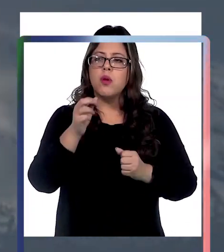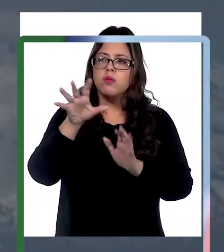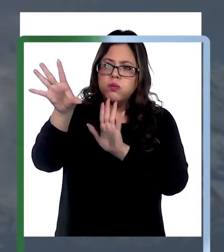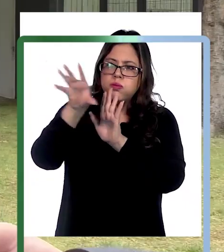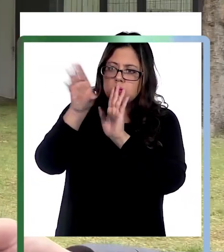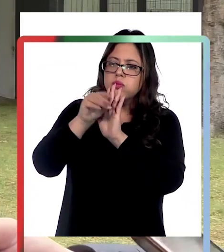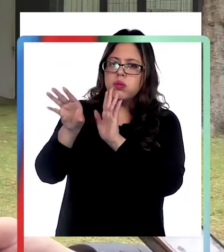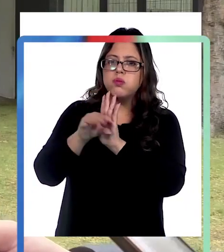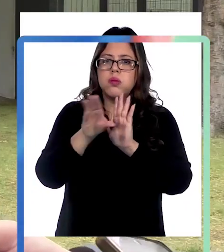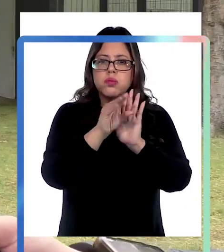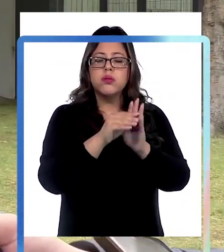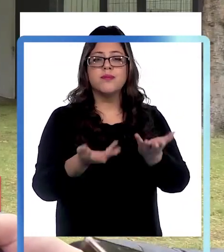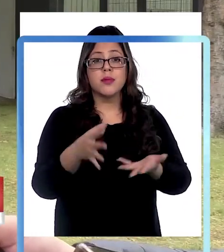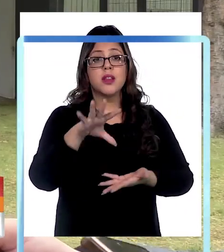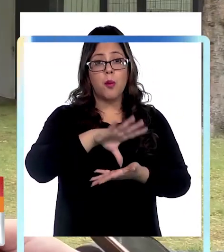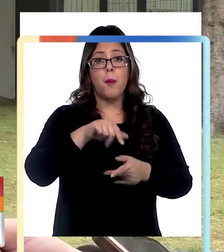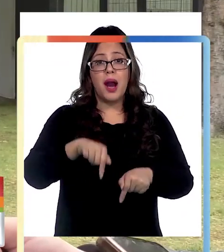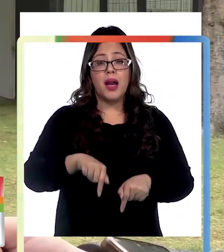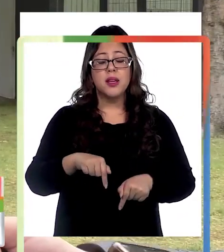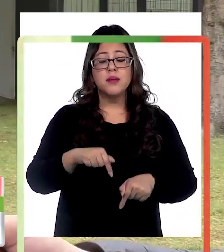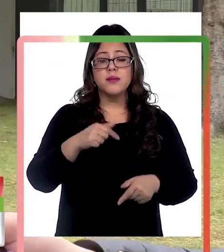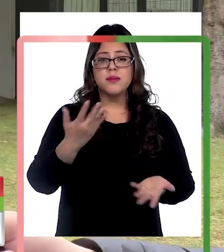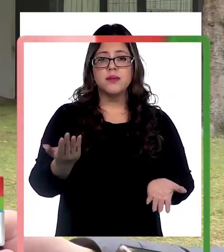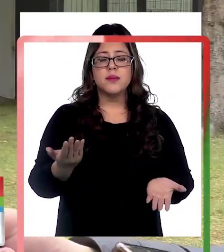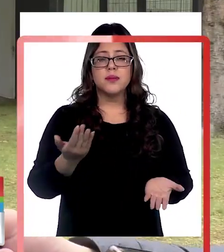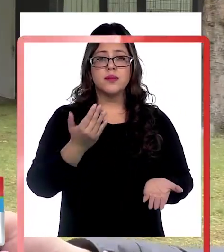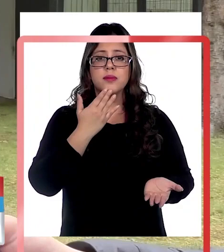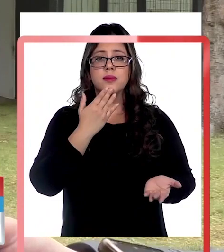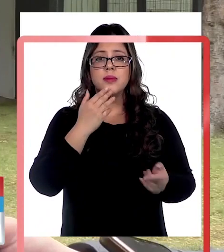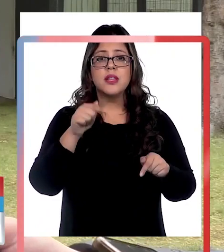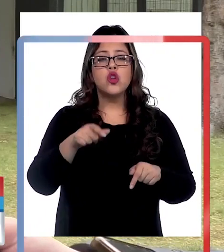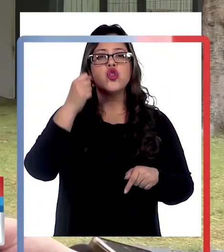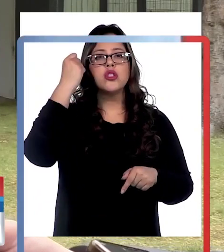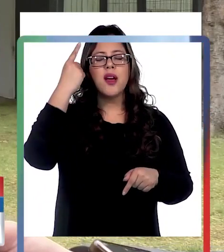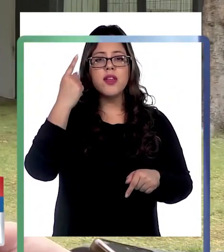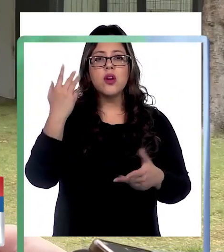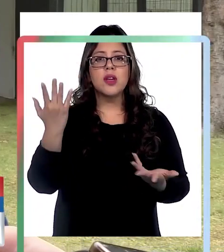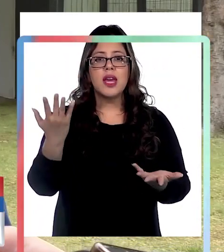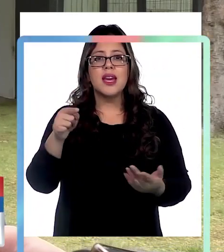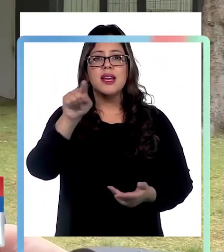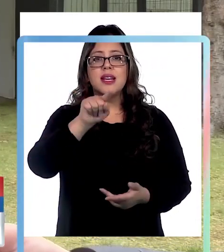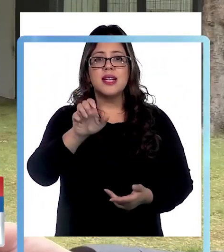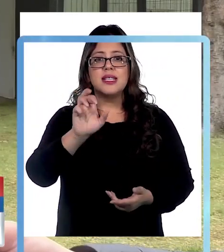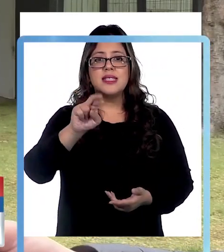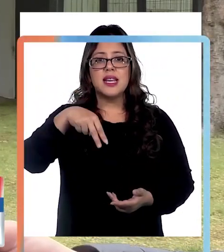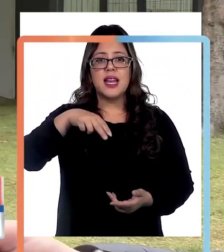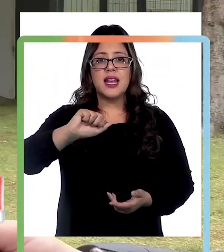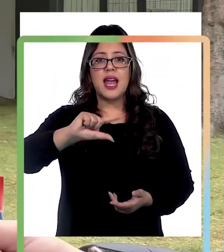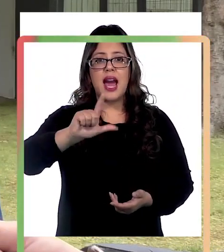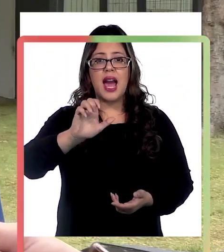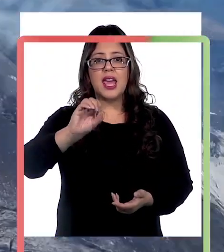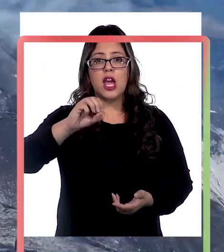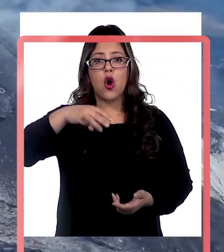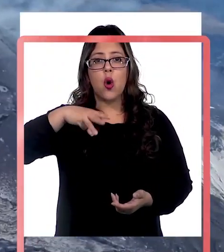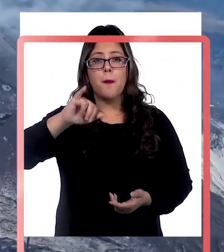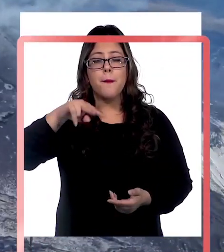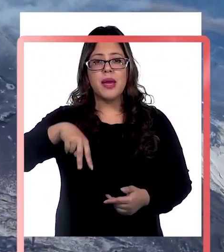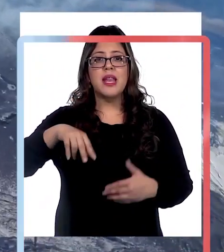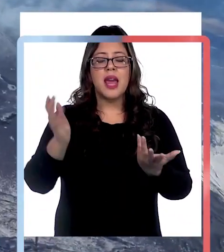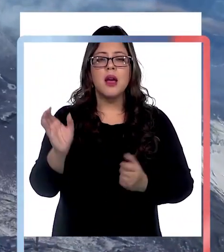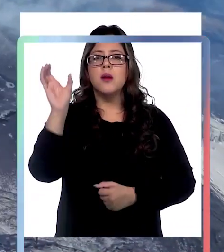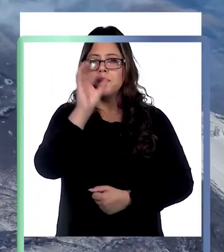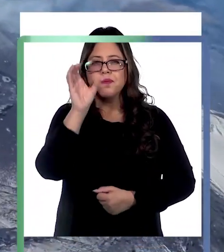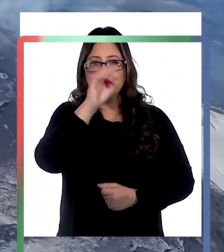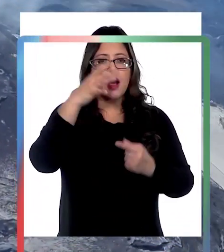prácticas que también podemos replicar como país de hecho es sabido verdad que con sn jeminn